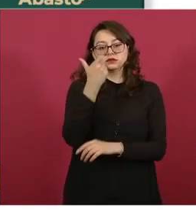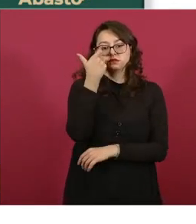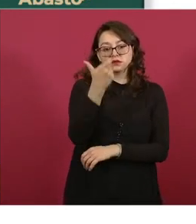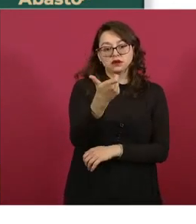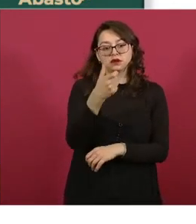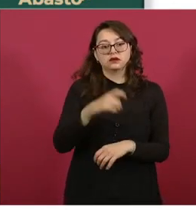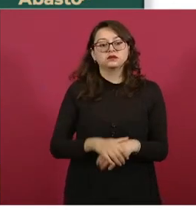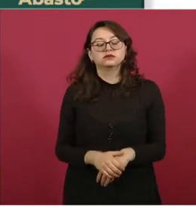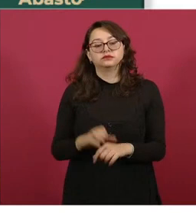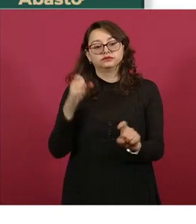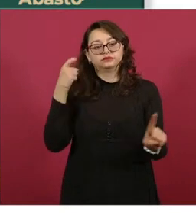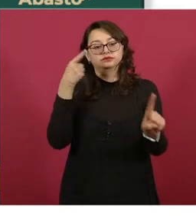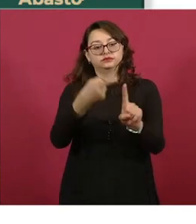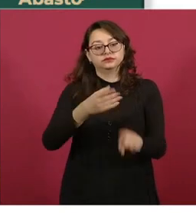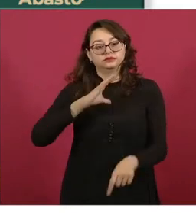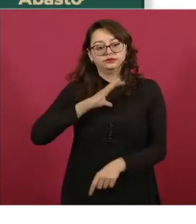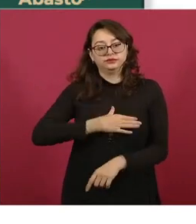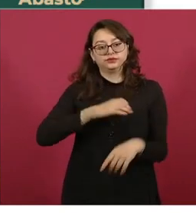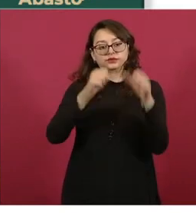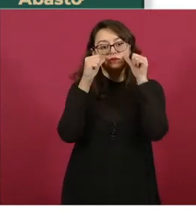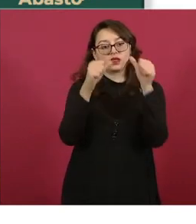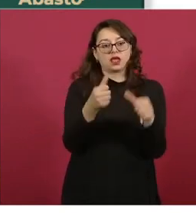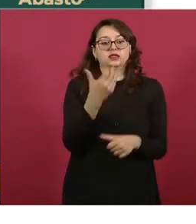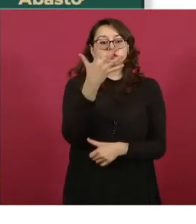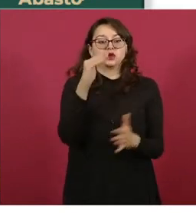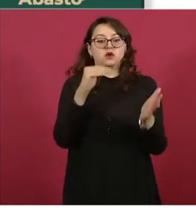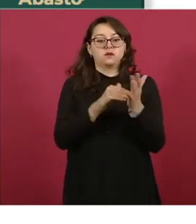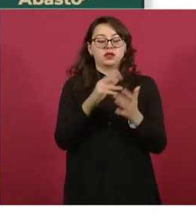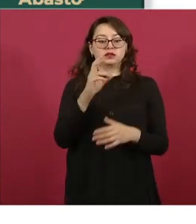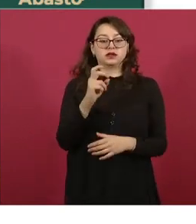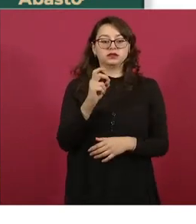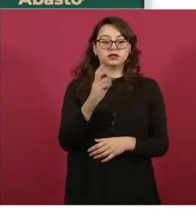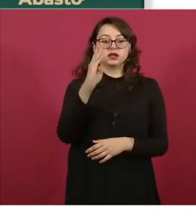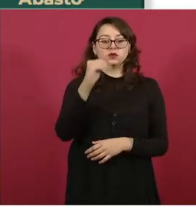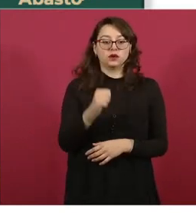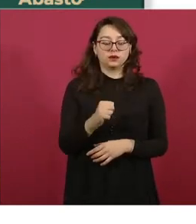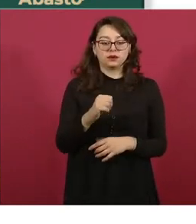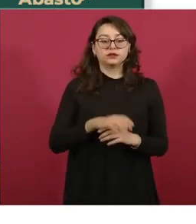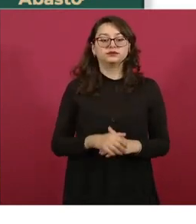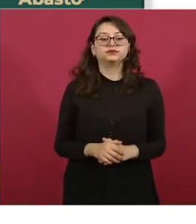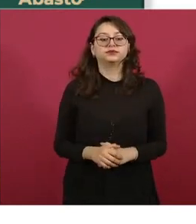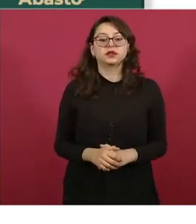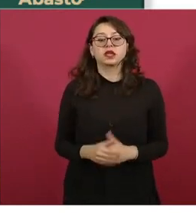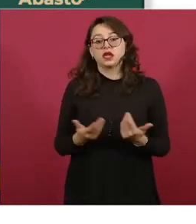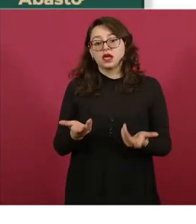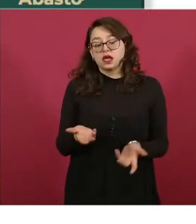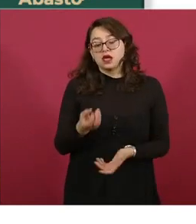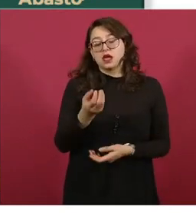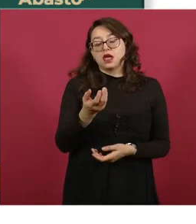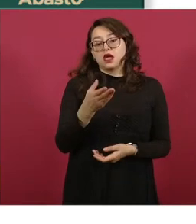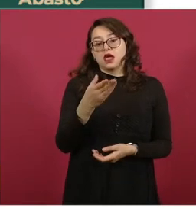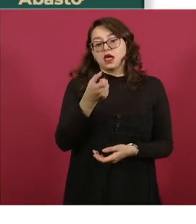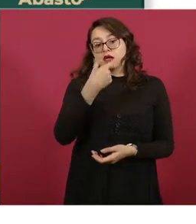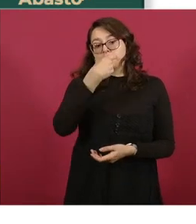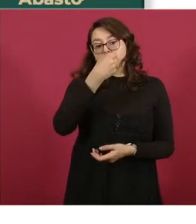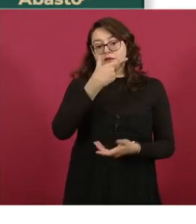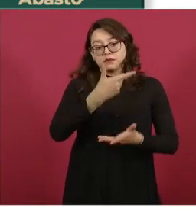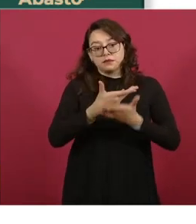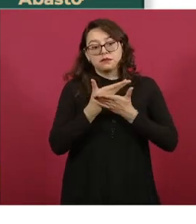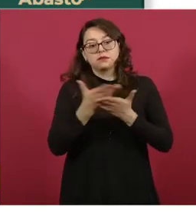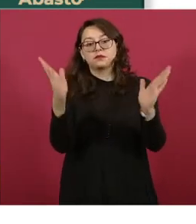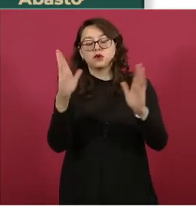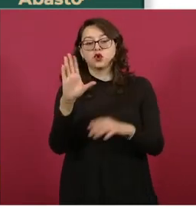Sonora. También se han brindado 5.039 sesiones de quimioterapia y el abasto de recetas surtidas se reporta en